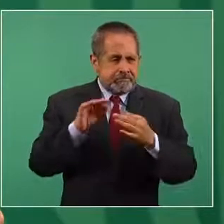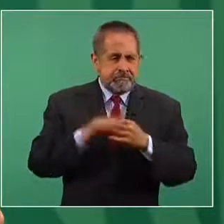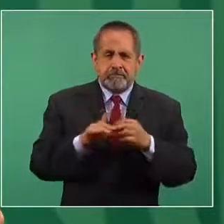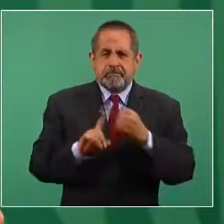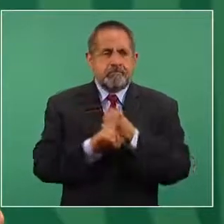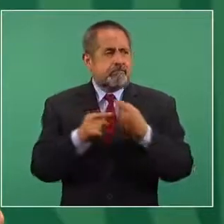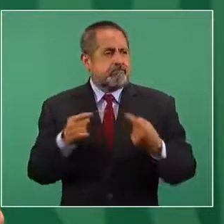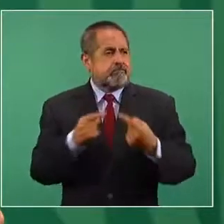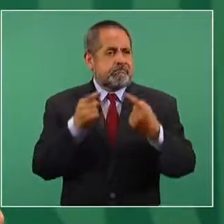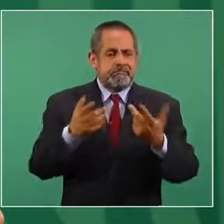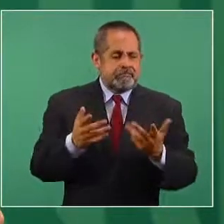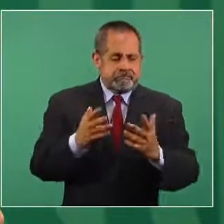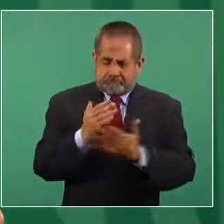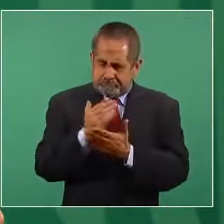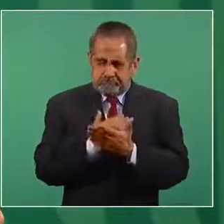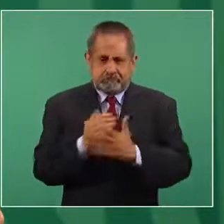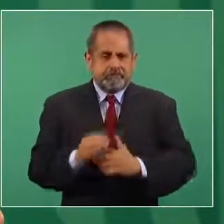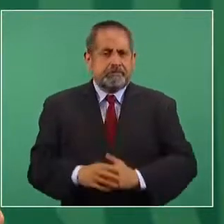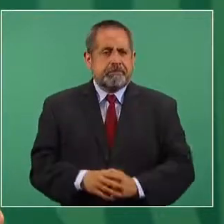conflictos.